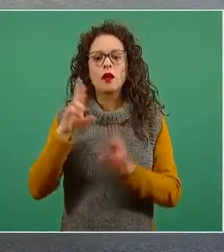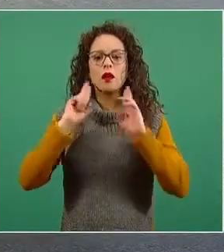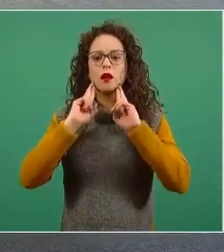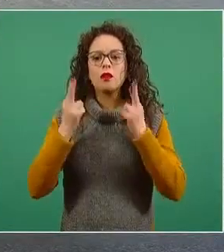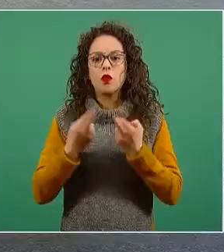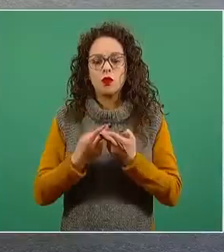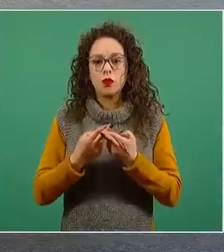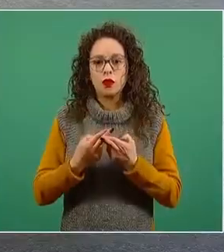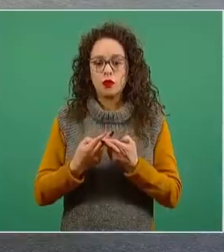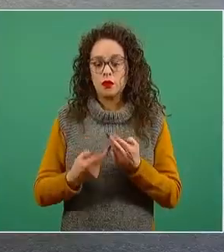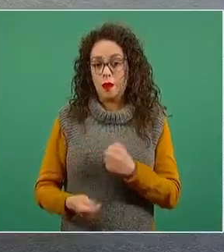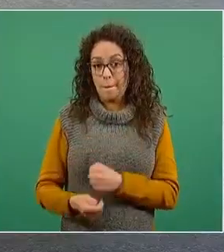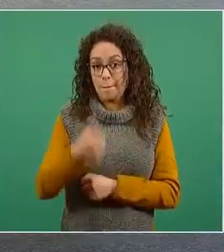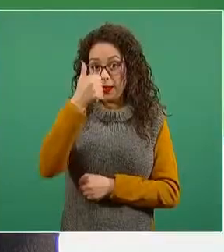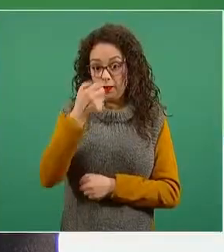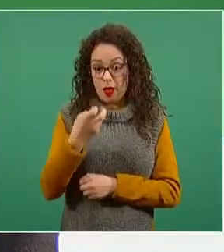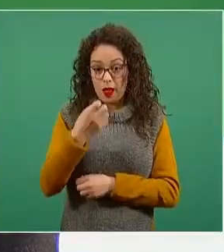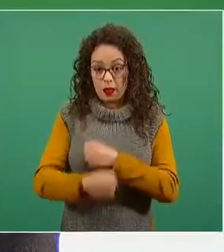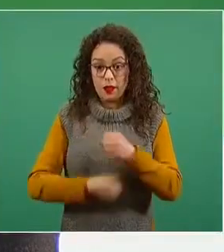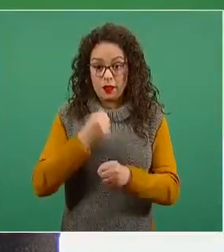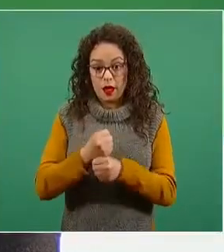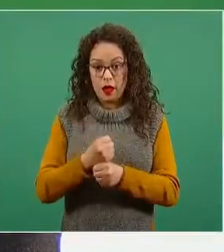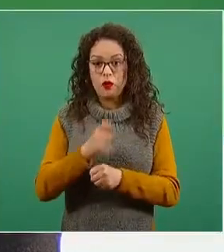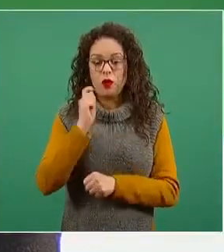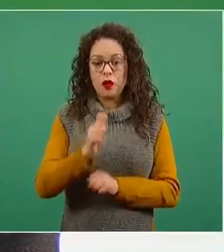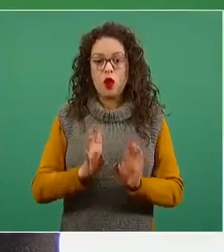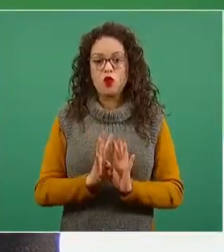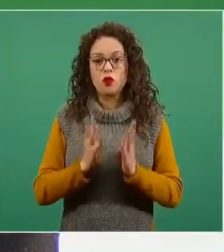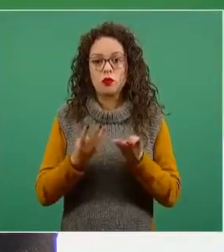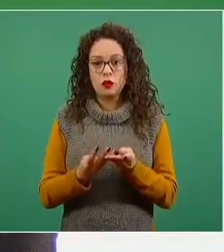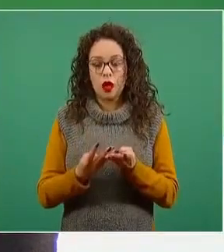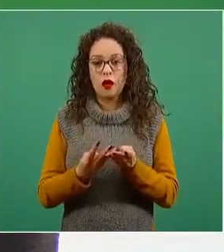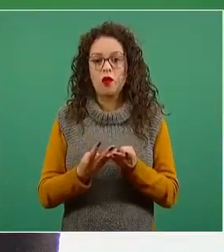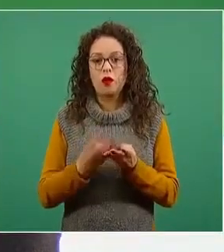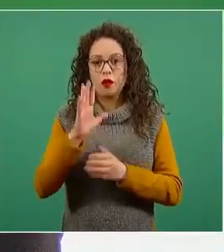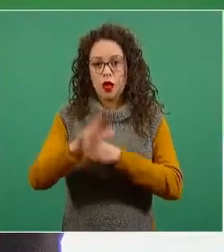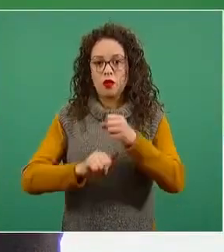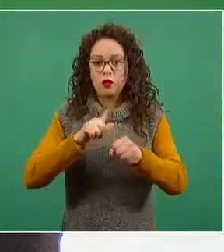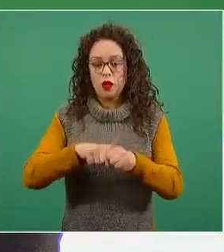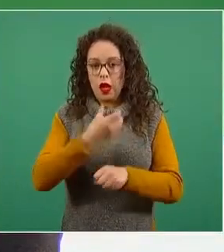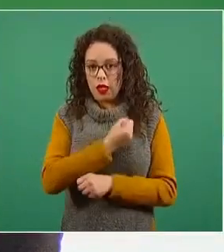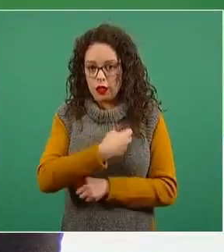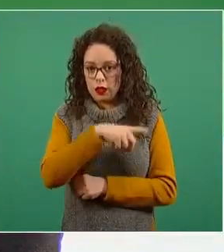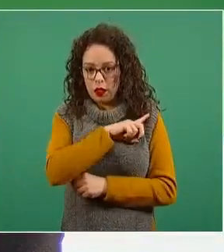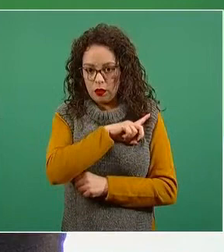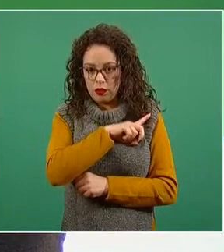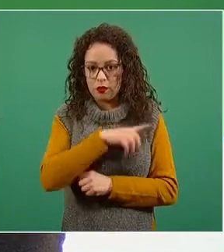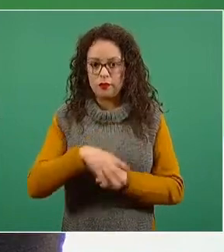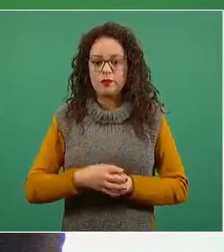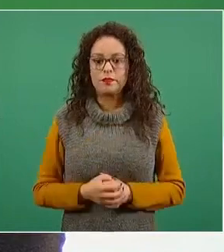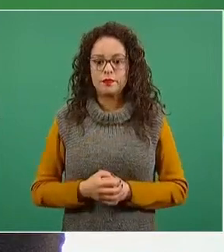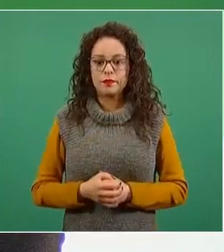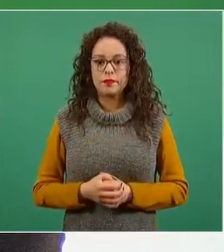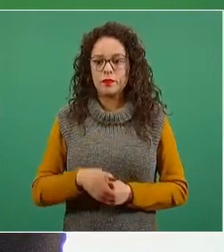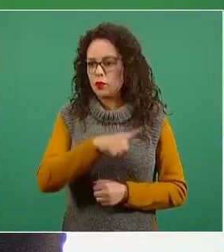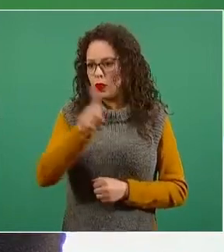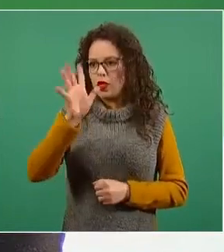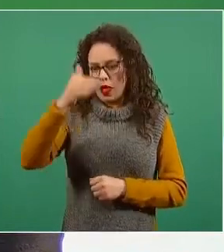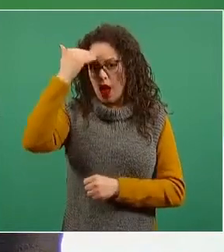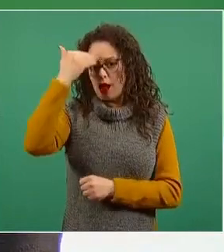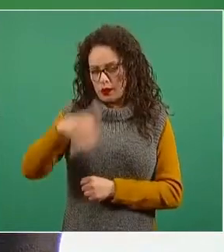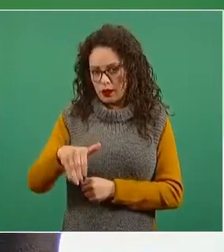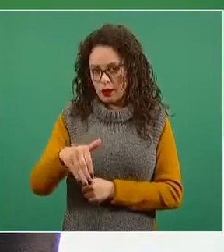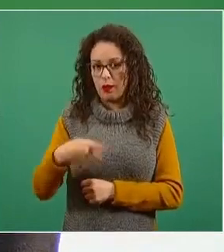de 2021, del Consejo Nacional de Salud. Como saben ustedes, pero lo vuelvo a mencionar para pronta referencia, el